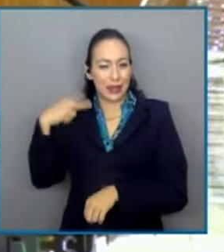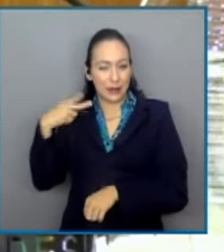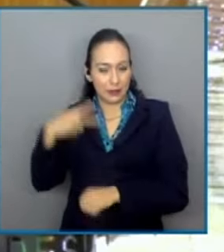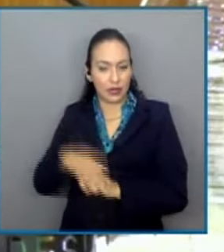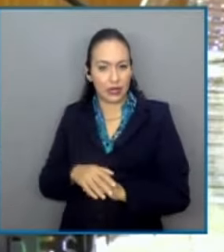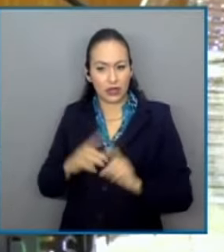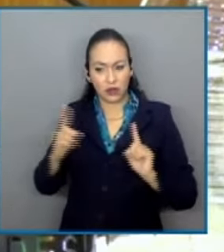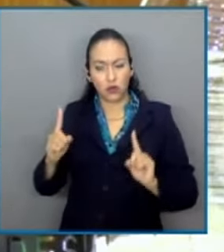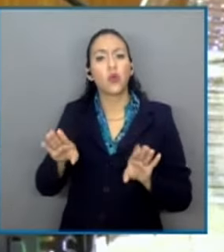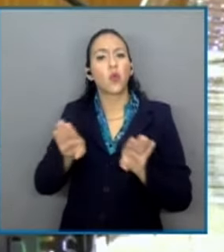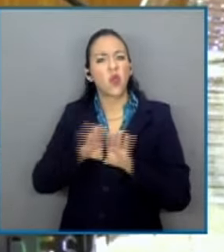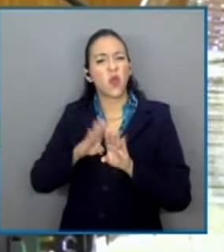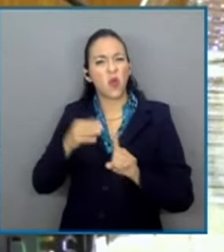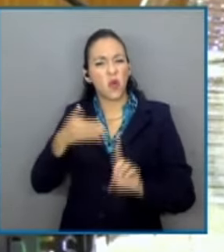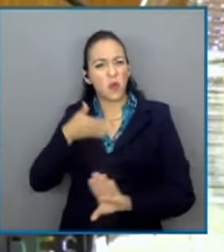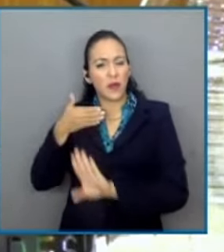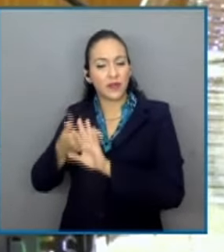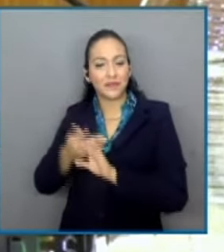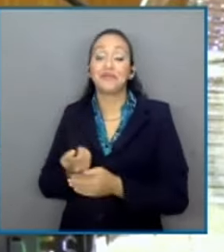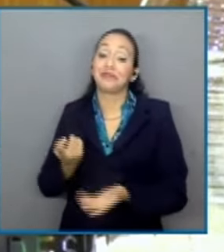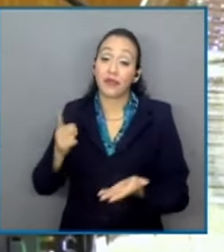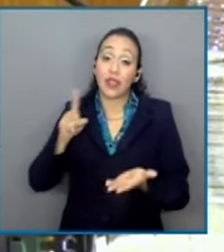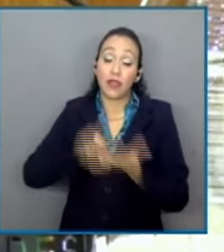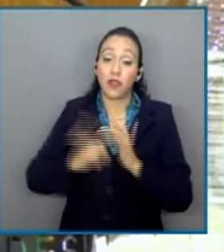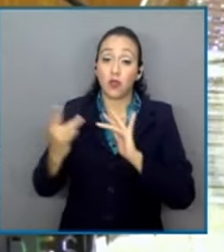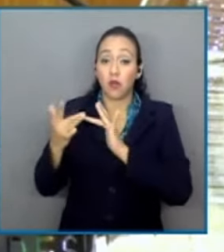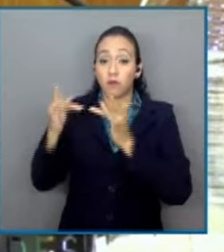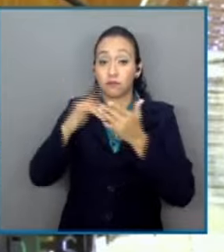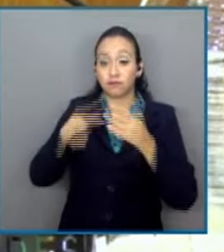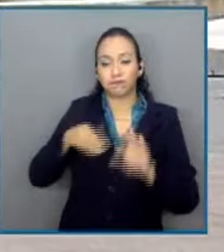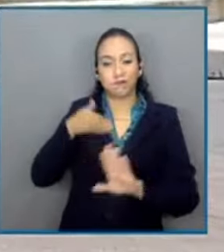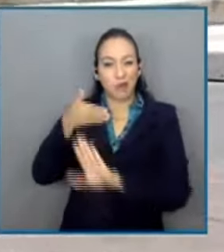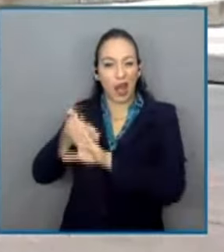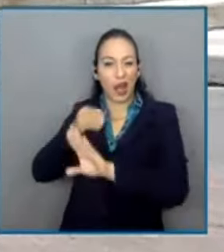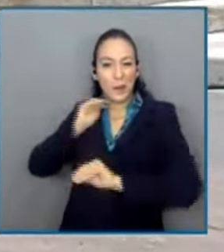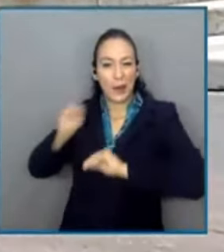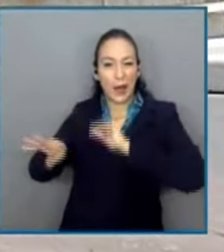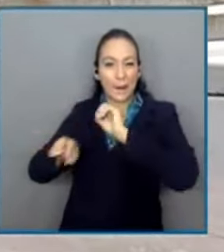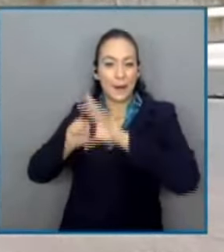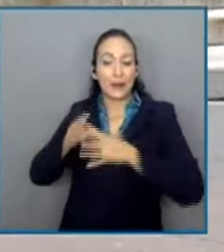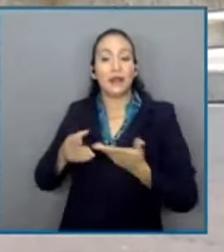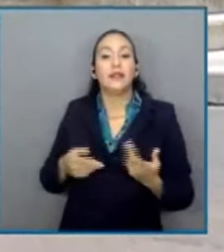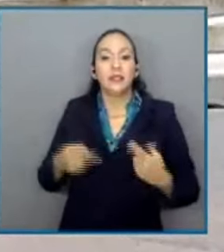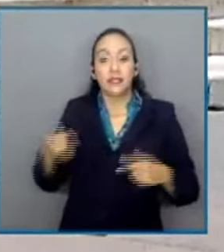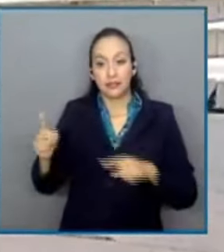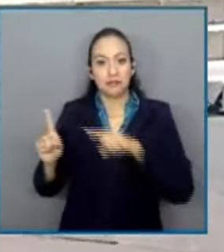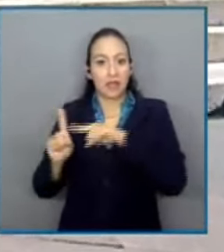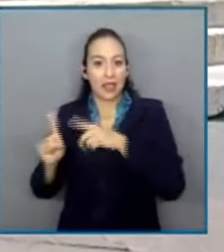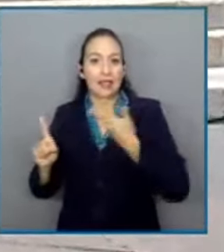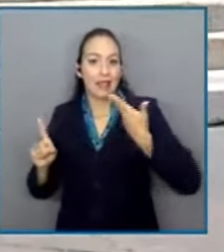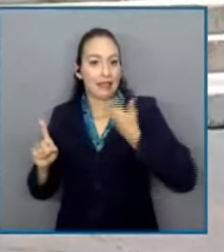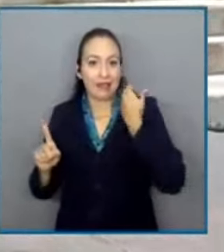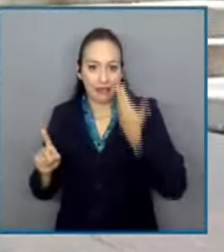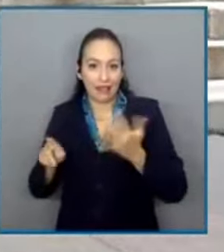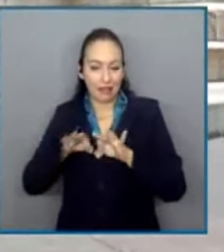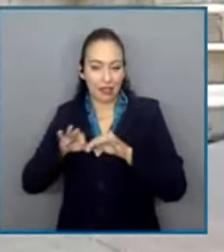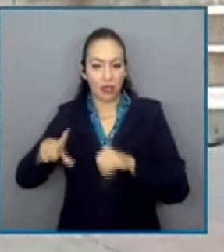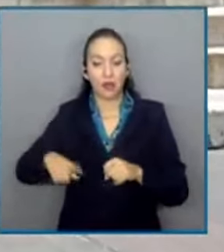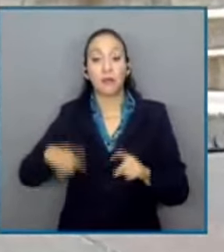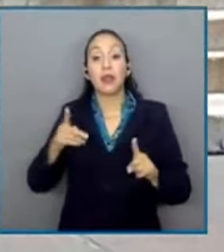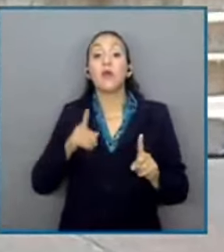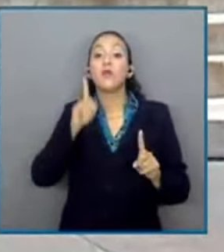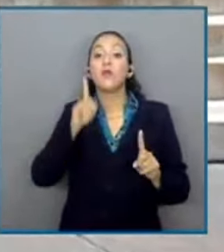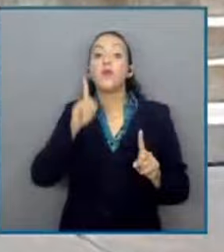pues consideró que fueron correctos los criterios aplicados por el tribunal local para calificar la infracción y fijar la sanción de